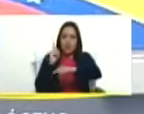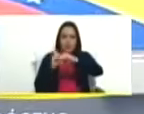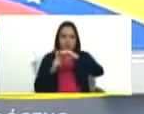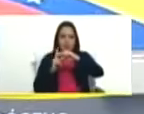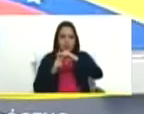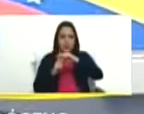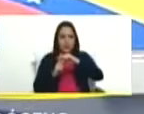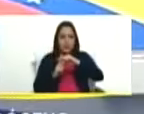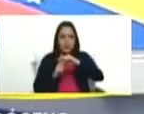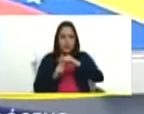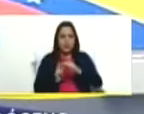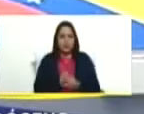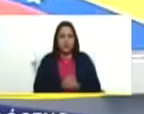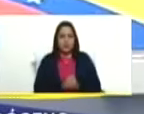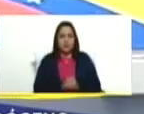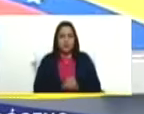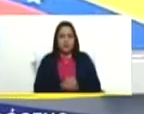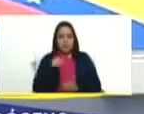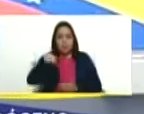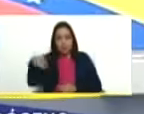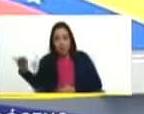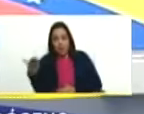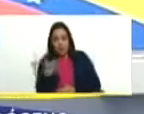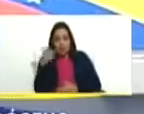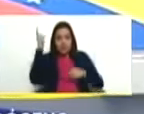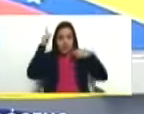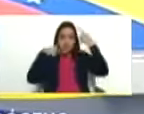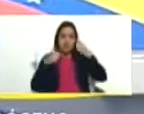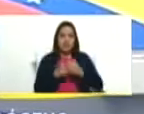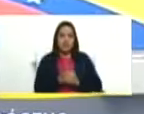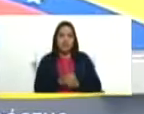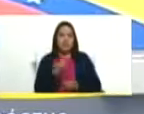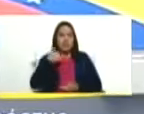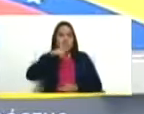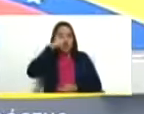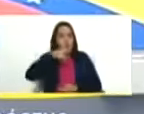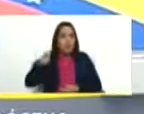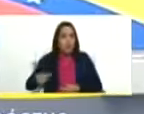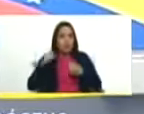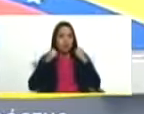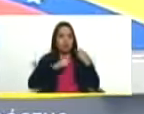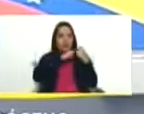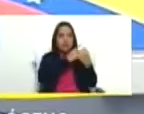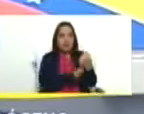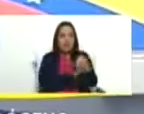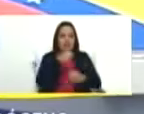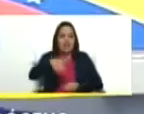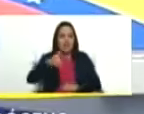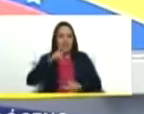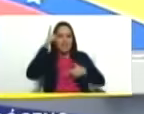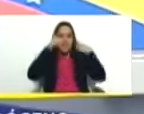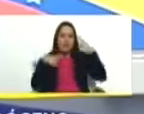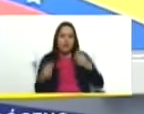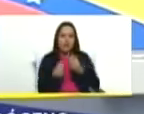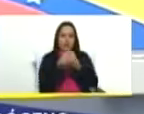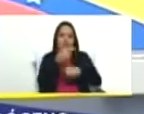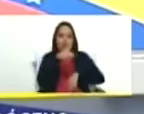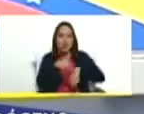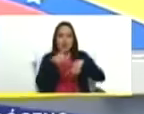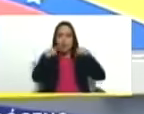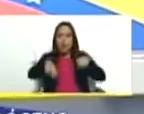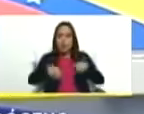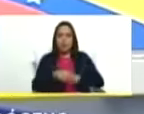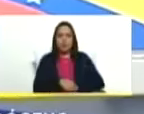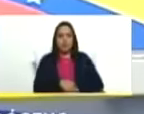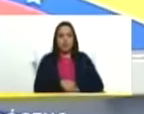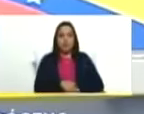Redentor, por aquí pasó Chávez, y si está el pueblo empoderado, aquí está Chávez con nosotros, hoy, en